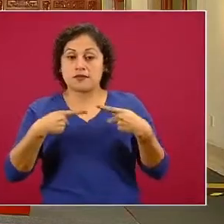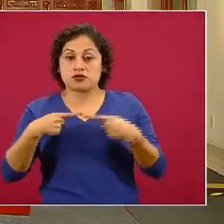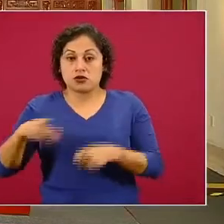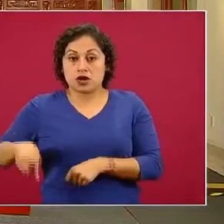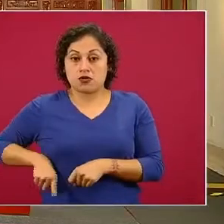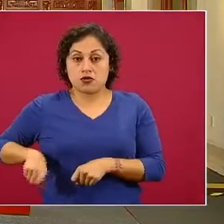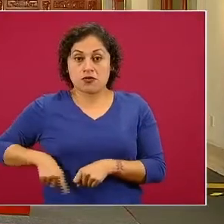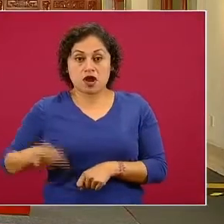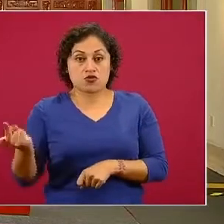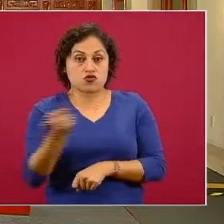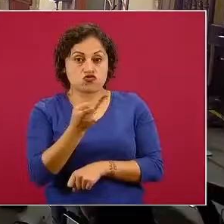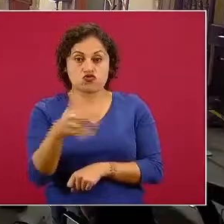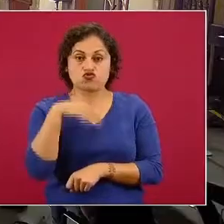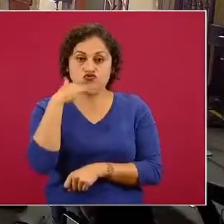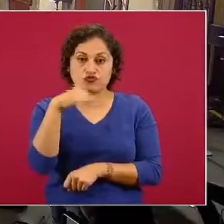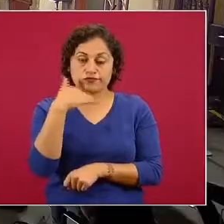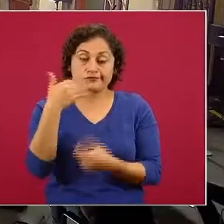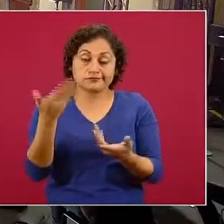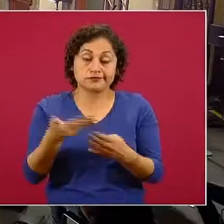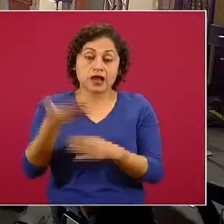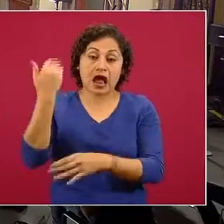gobierno. Entonces, esto ha seguido pasando.